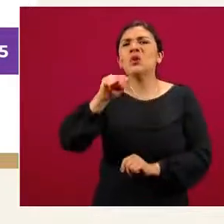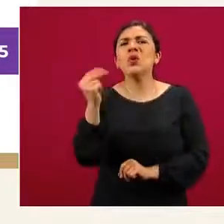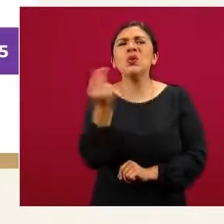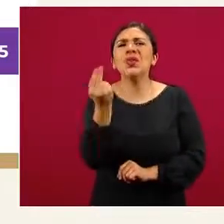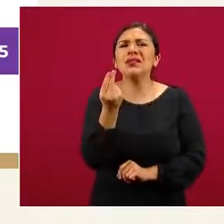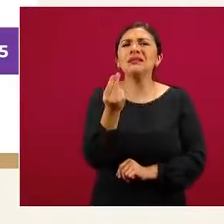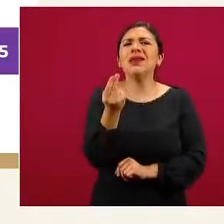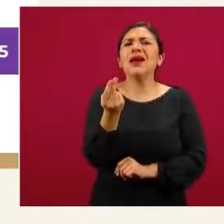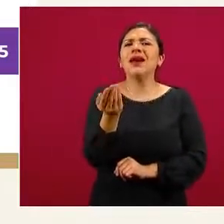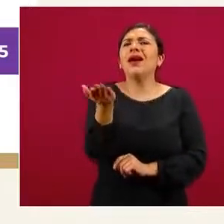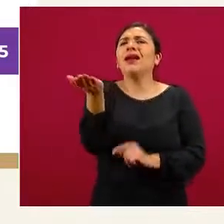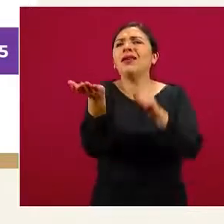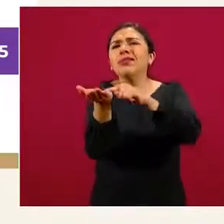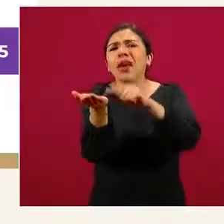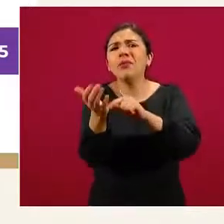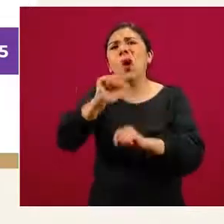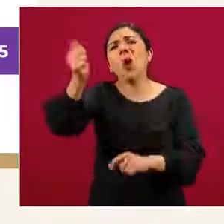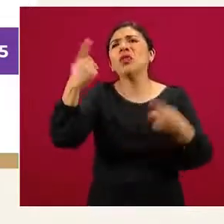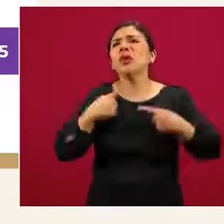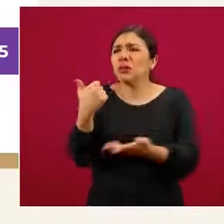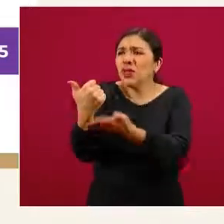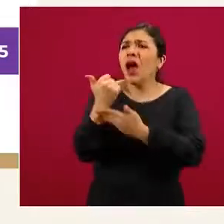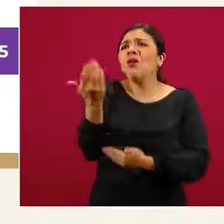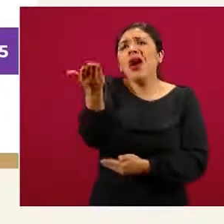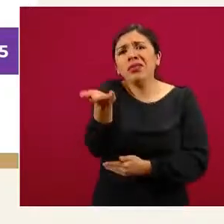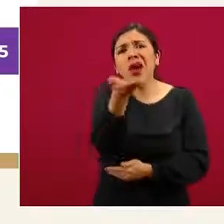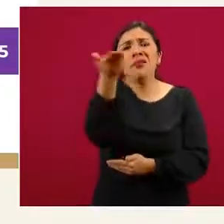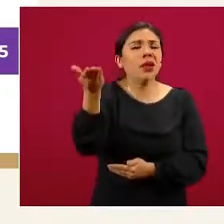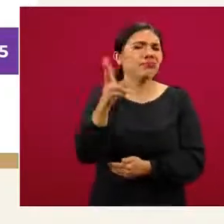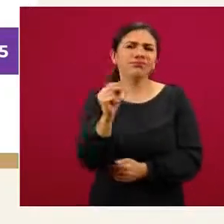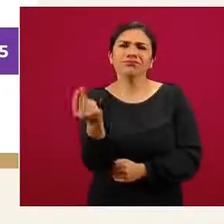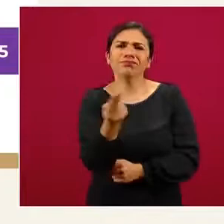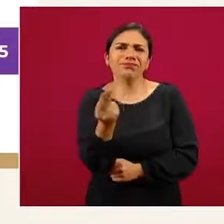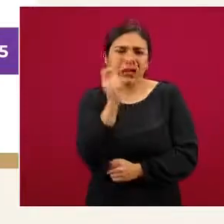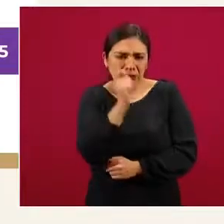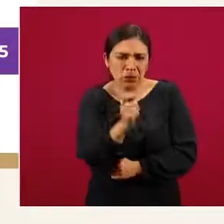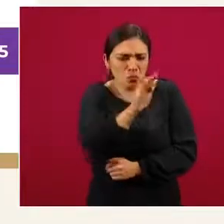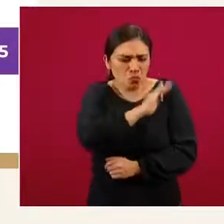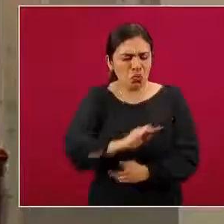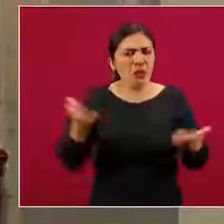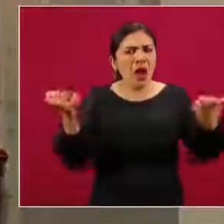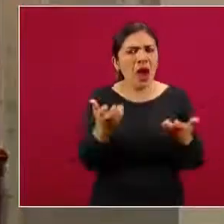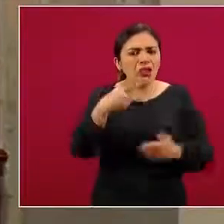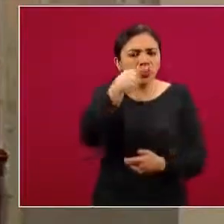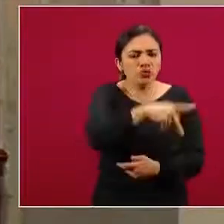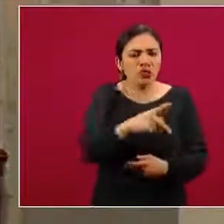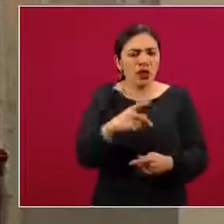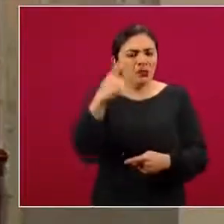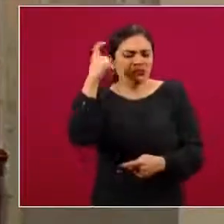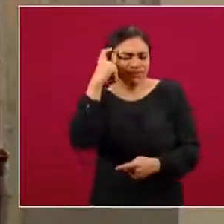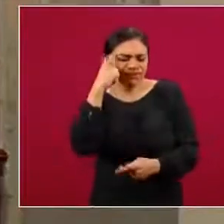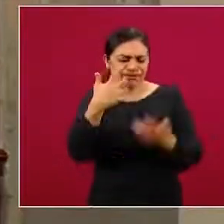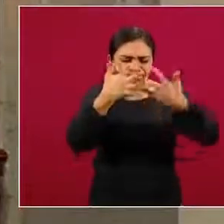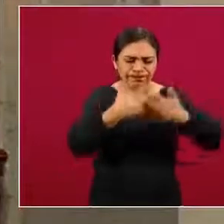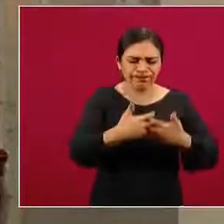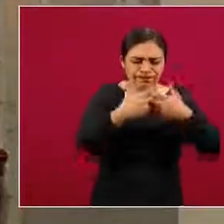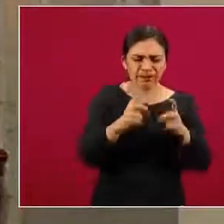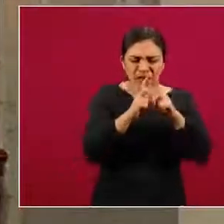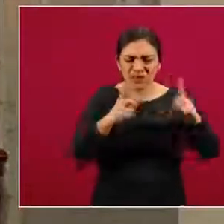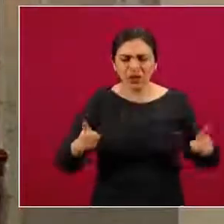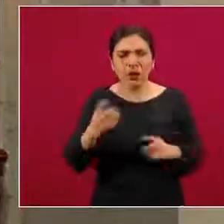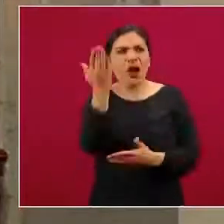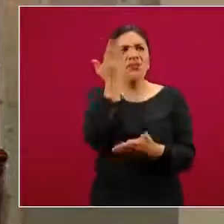depender de unos terceros y por lo tanto pues hacer, desarrollarse, cumplir